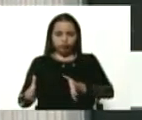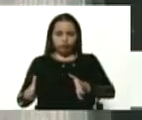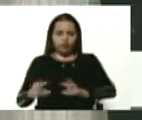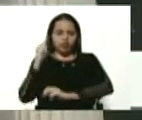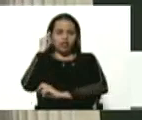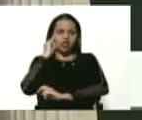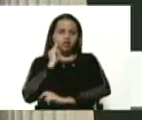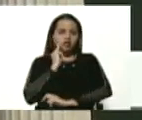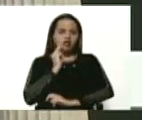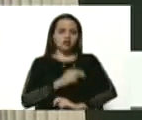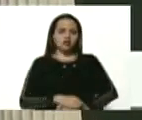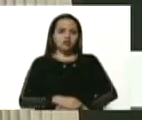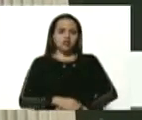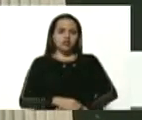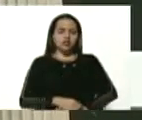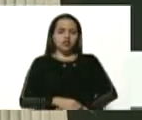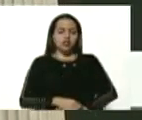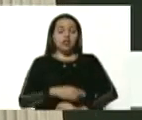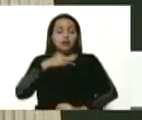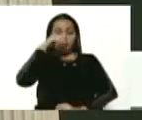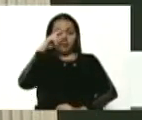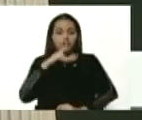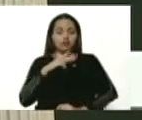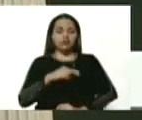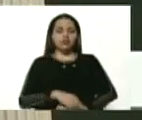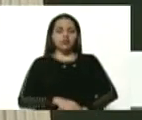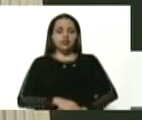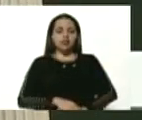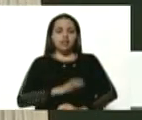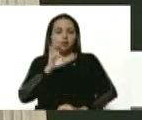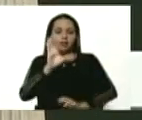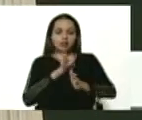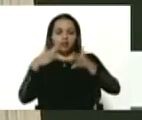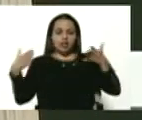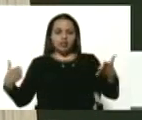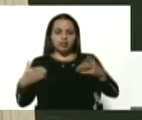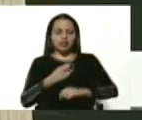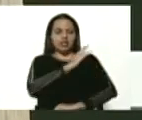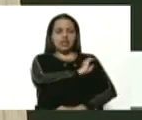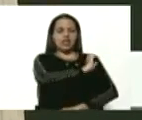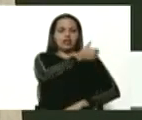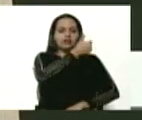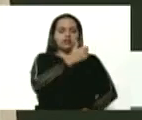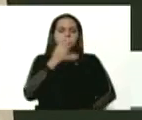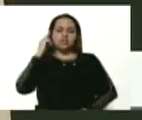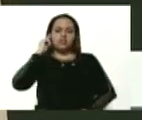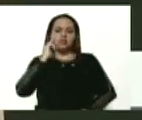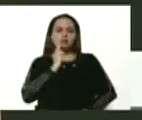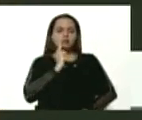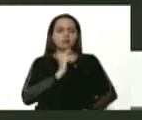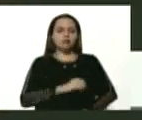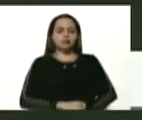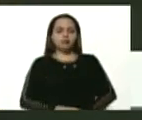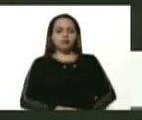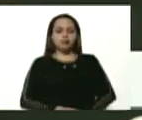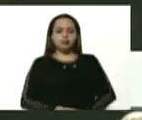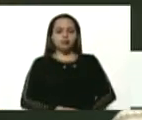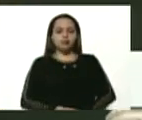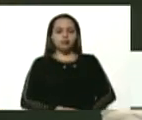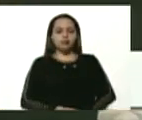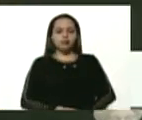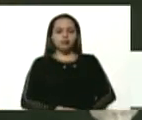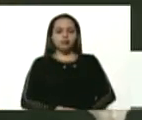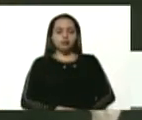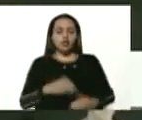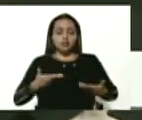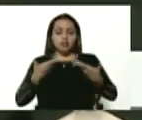Libertador y padre de la patria grande, general en jefe Simón Bolívar. Ofrendan el